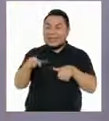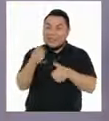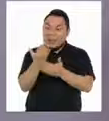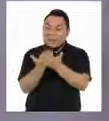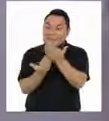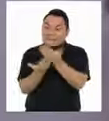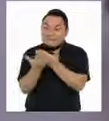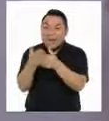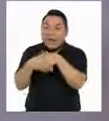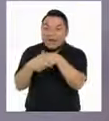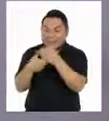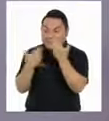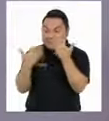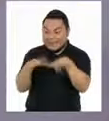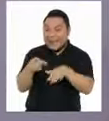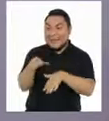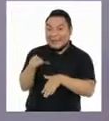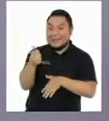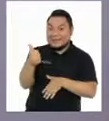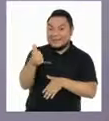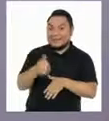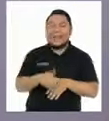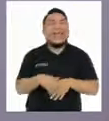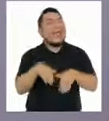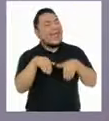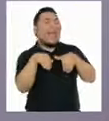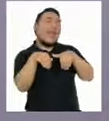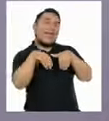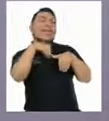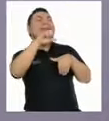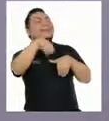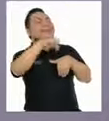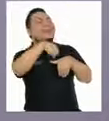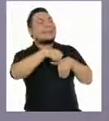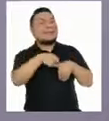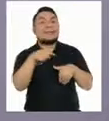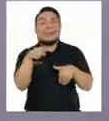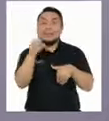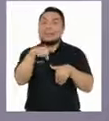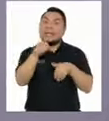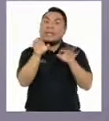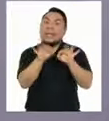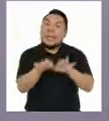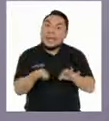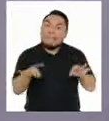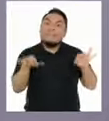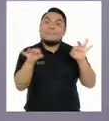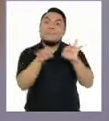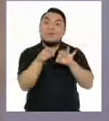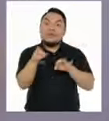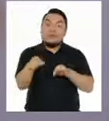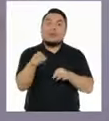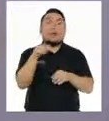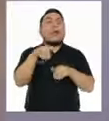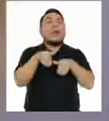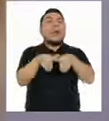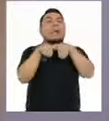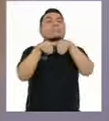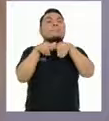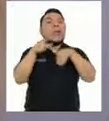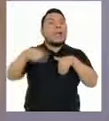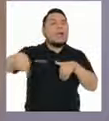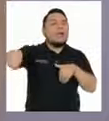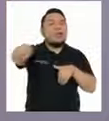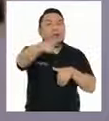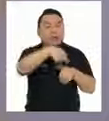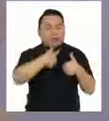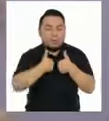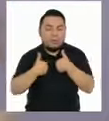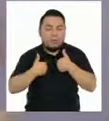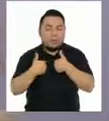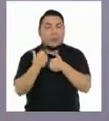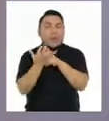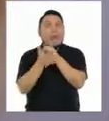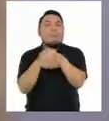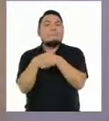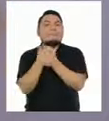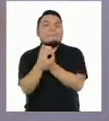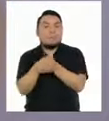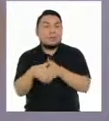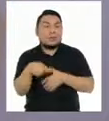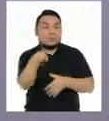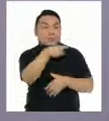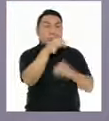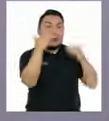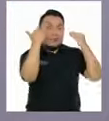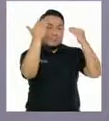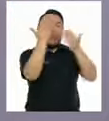patitas. Sí, Alexa. Es muy importante que las mascotas nos lavemos las patitas y los humanos